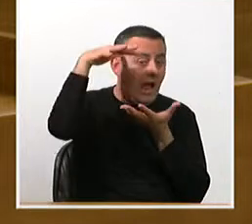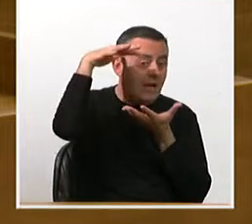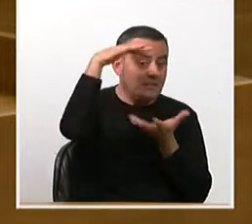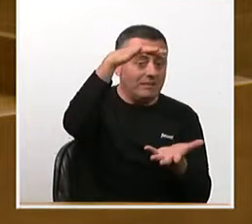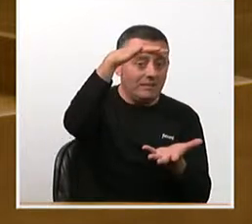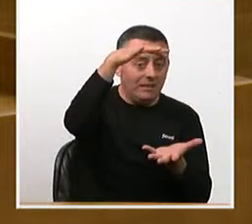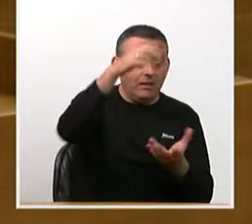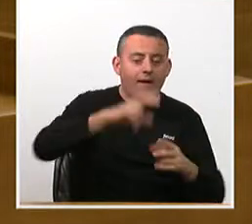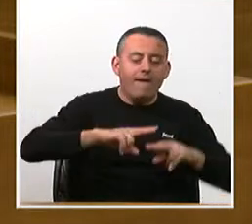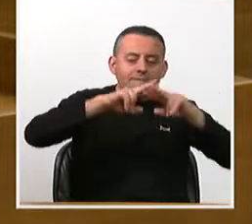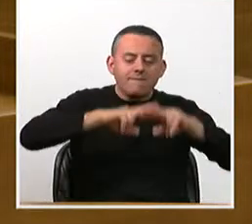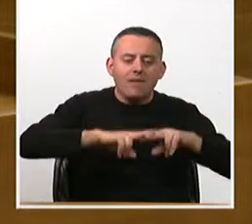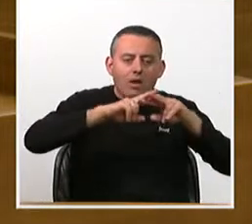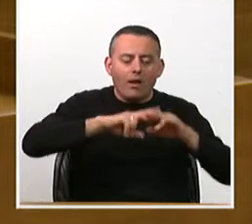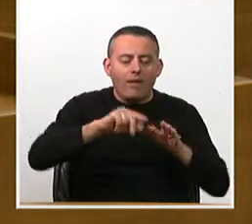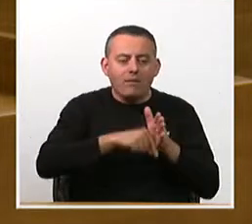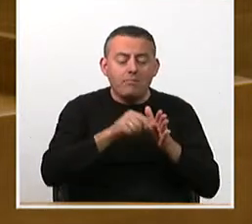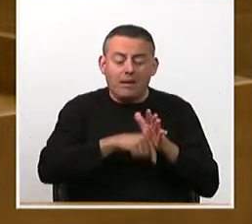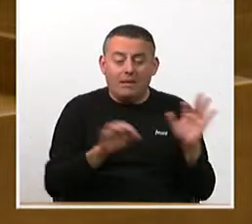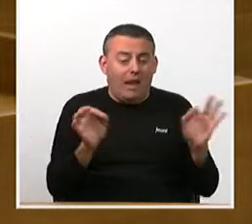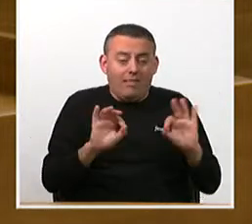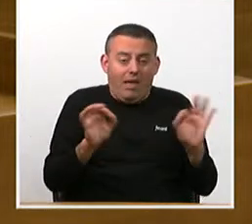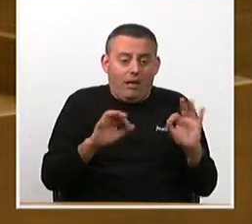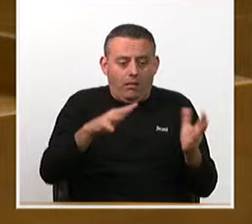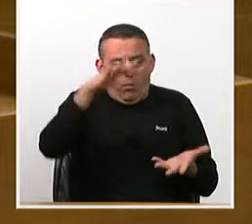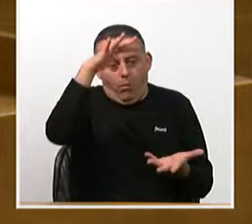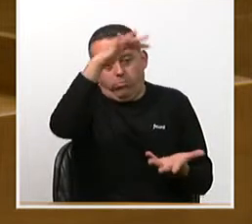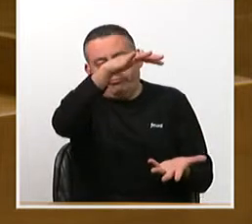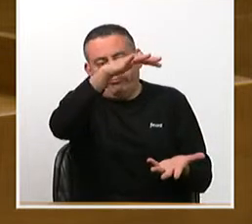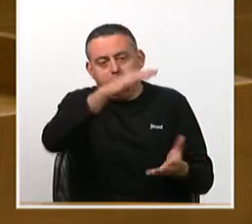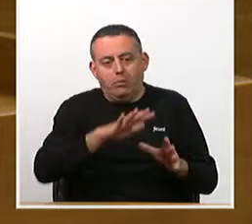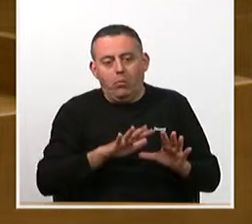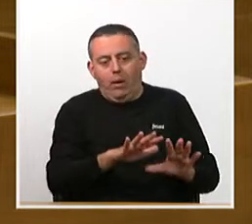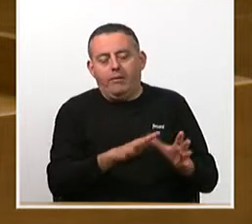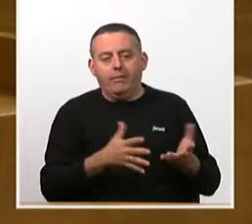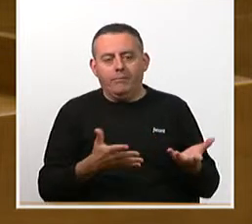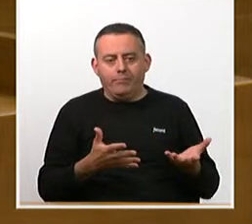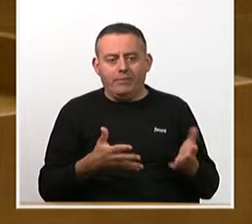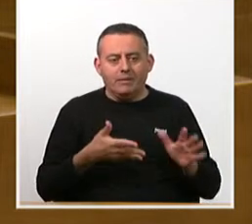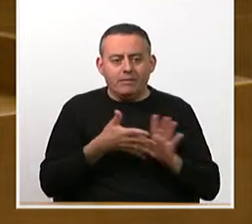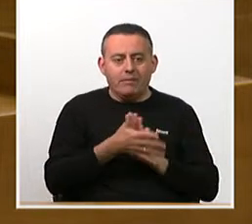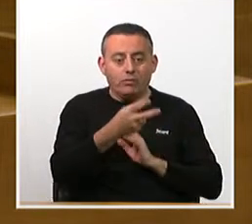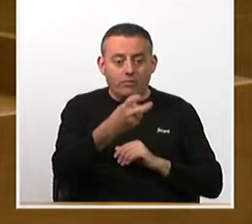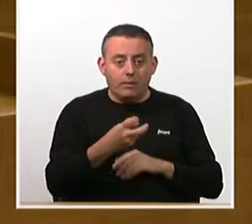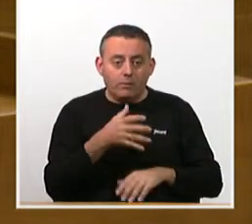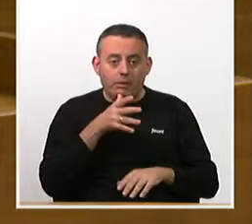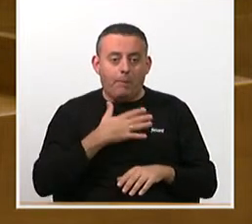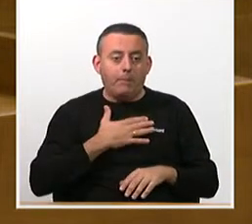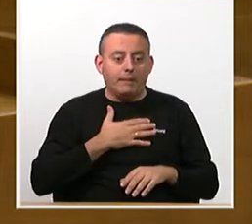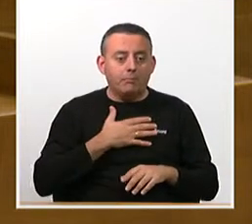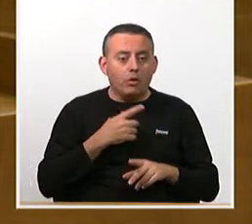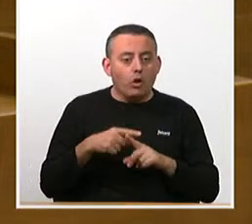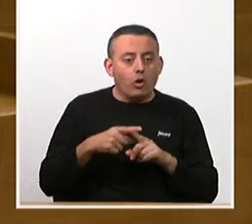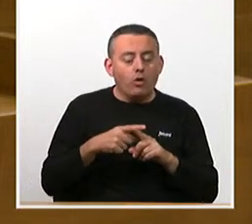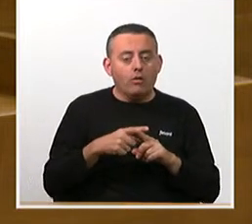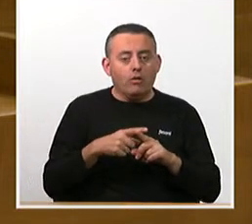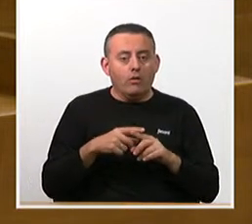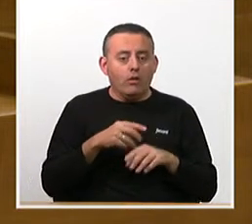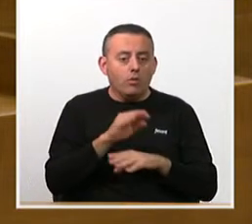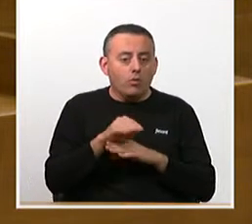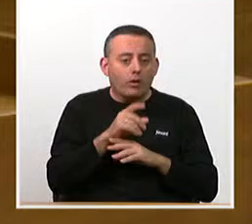Dear de la direc general de patrimon conven del patrimon favor Dear